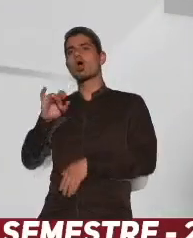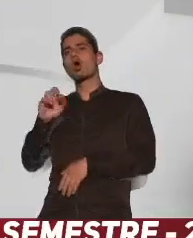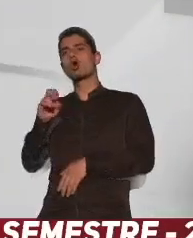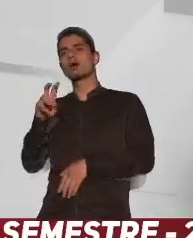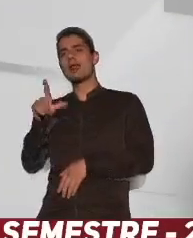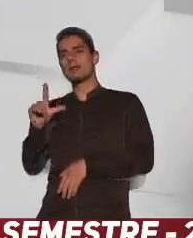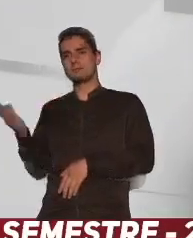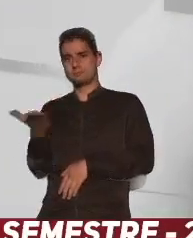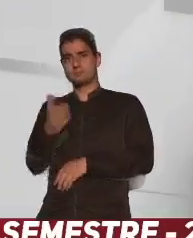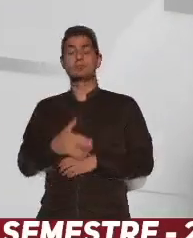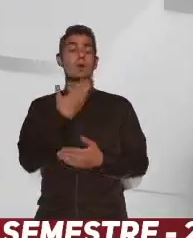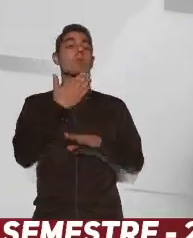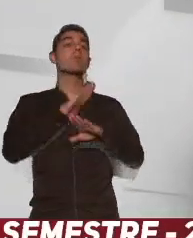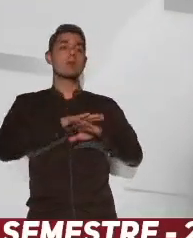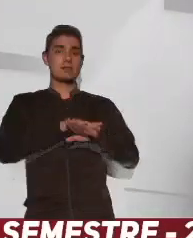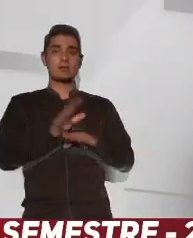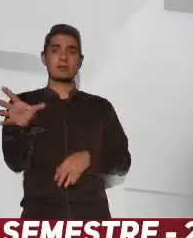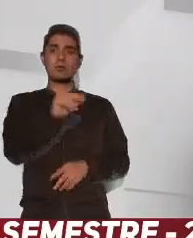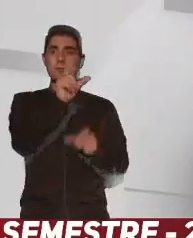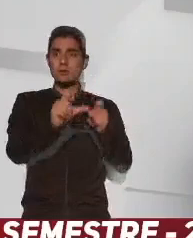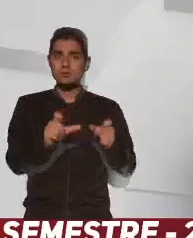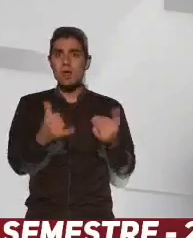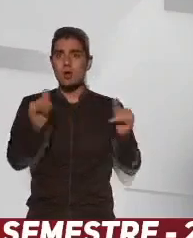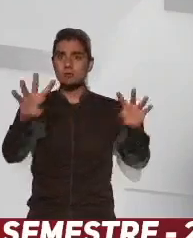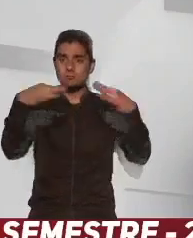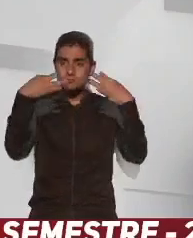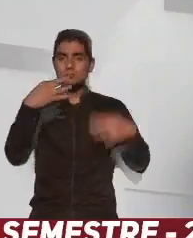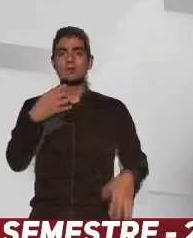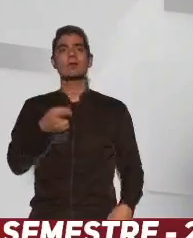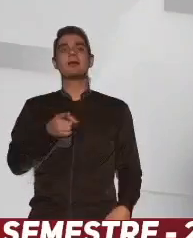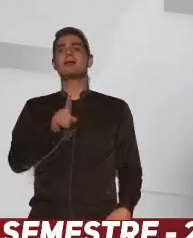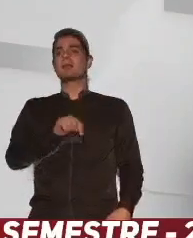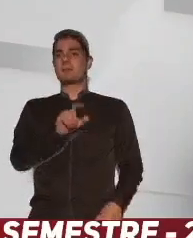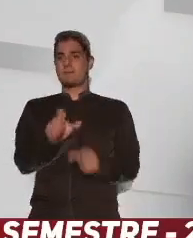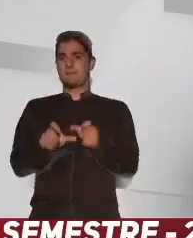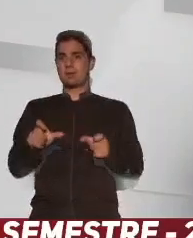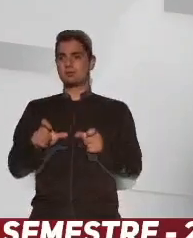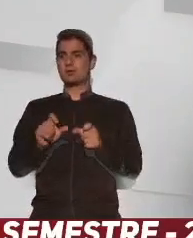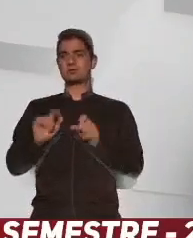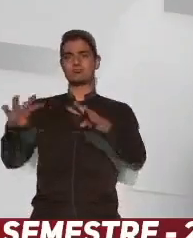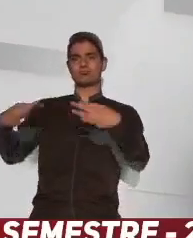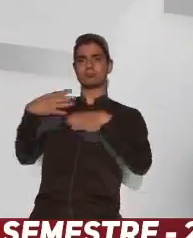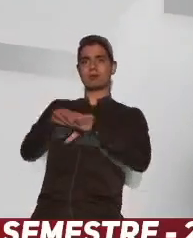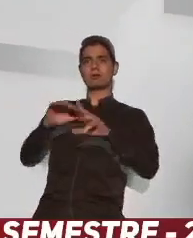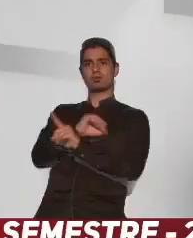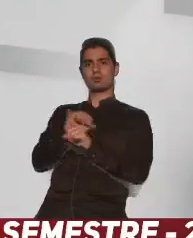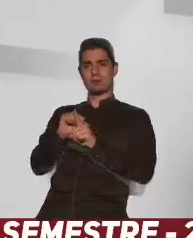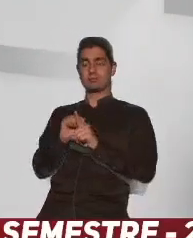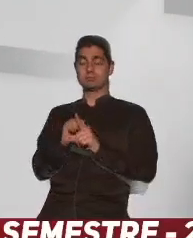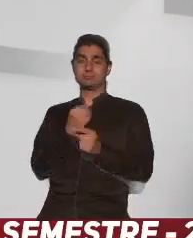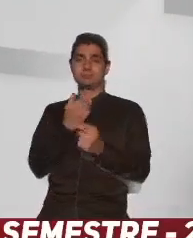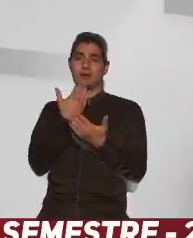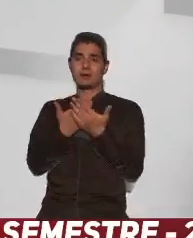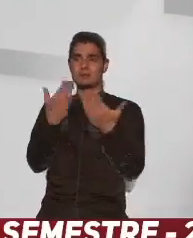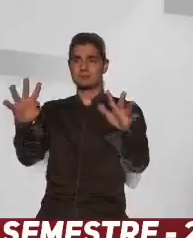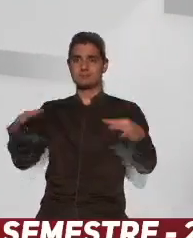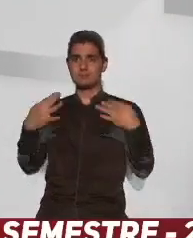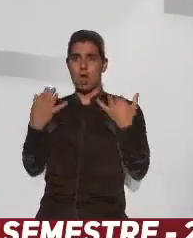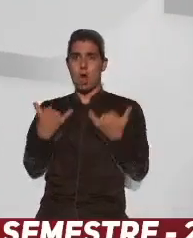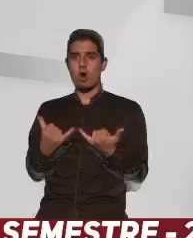buenas tardes también para todos los que se conectan y nos siguen a través de nuestras redes sociales en esta rendición de cuentas. A continuación los invito a